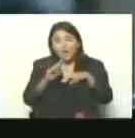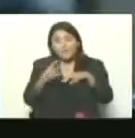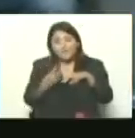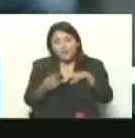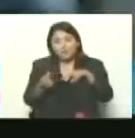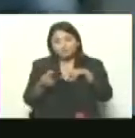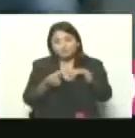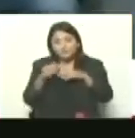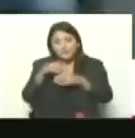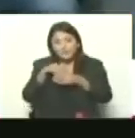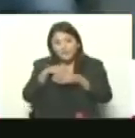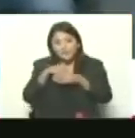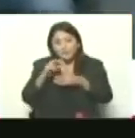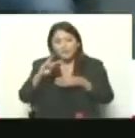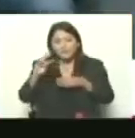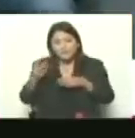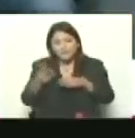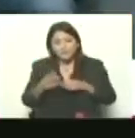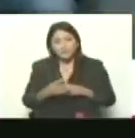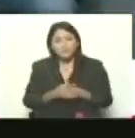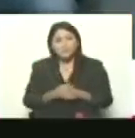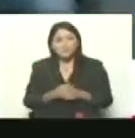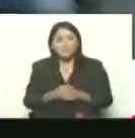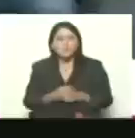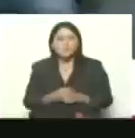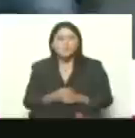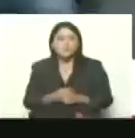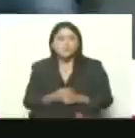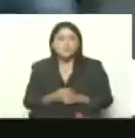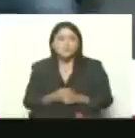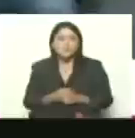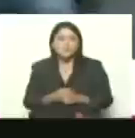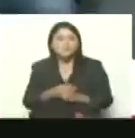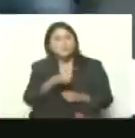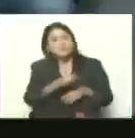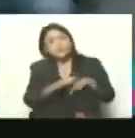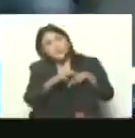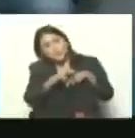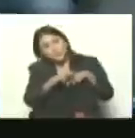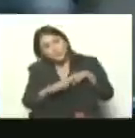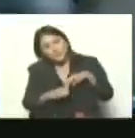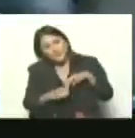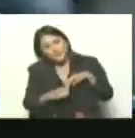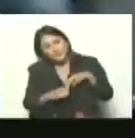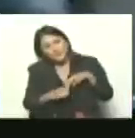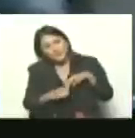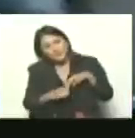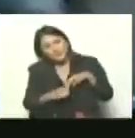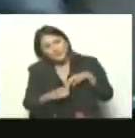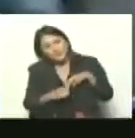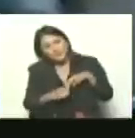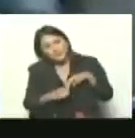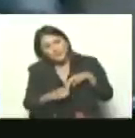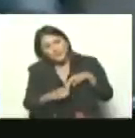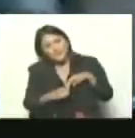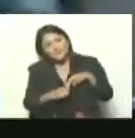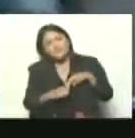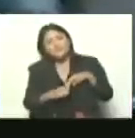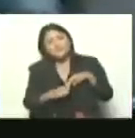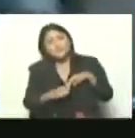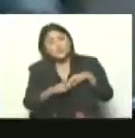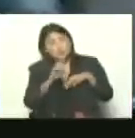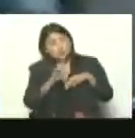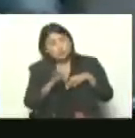y ya luego, bueno, debería empezar. Le hicieron una operación de talón de Aquiles. ¿Ah? El talón de Aquiles, eso duele